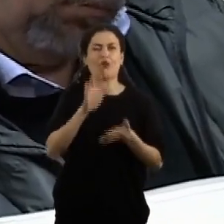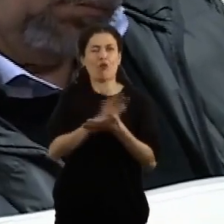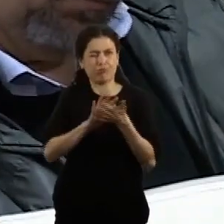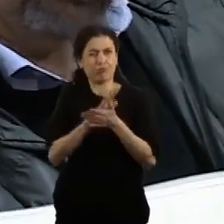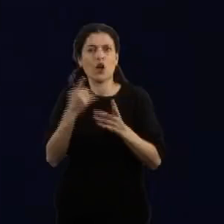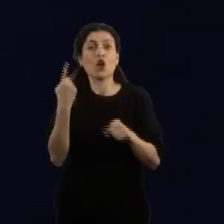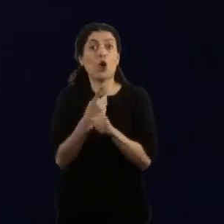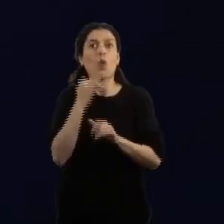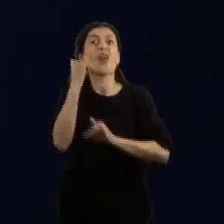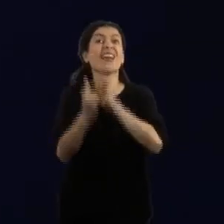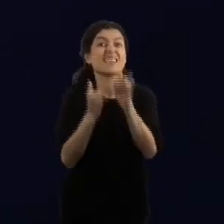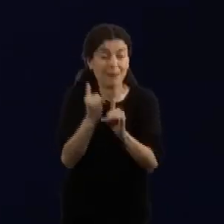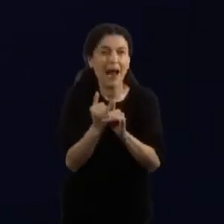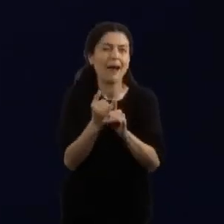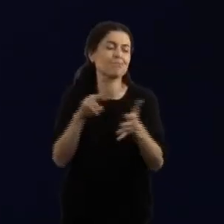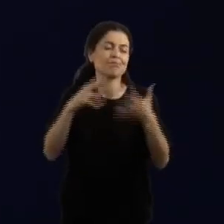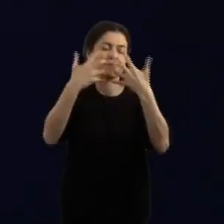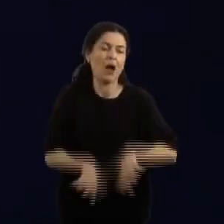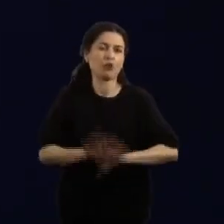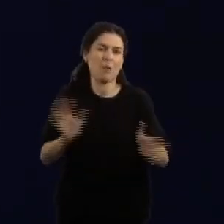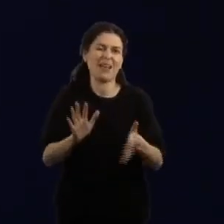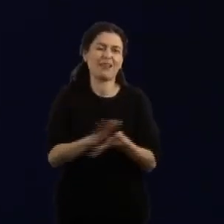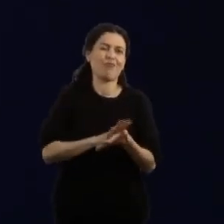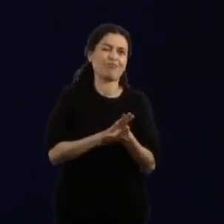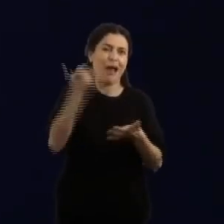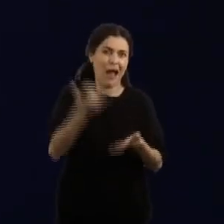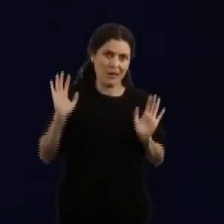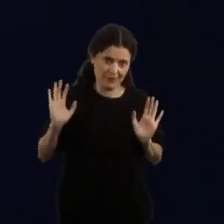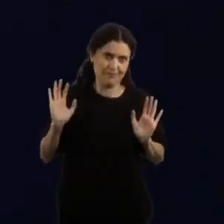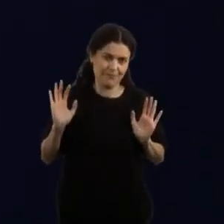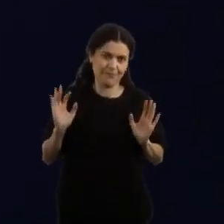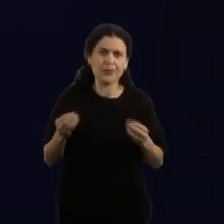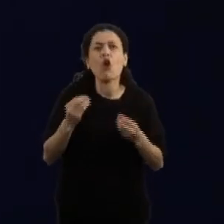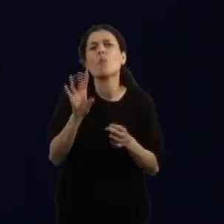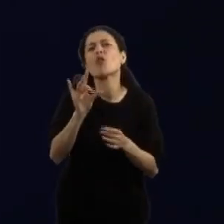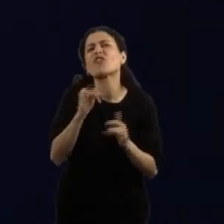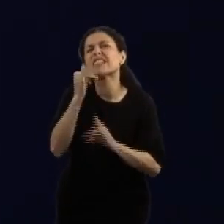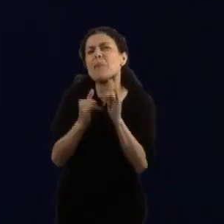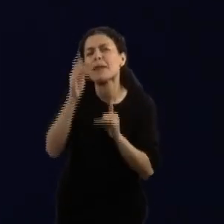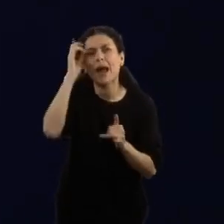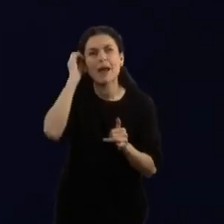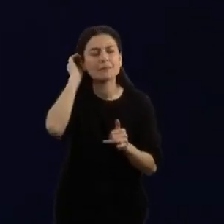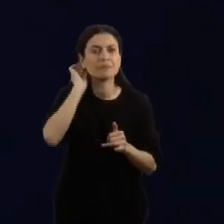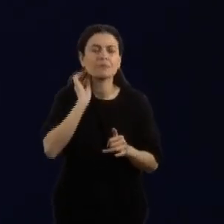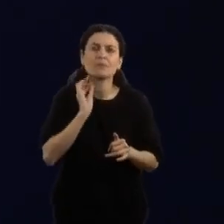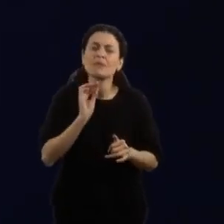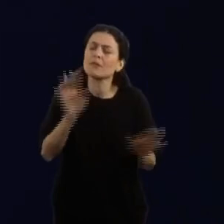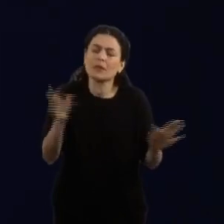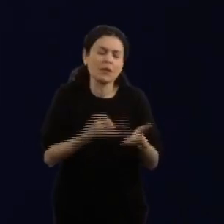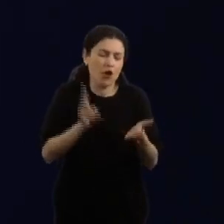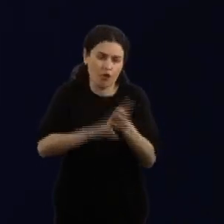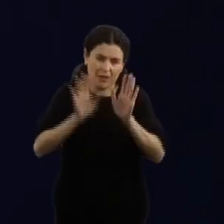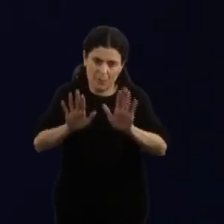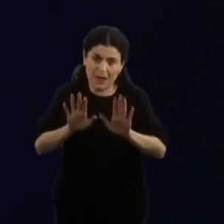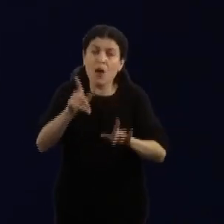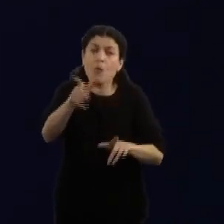justamente... Es que, ¿sabes cuál es el tema? Te repito, partís de una